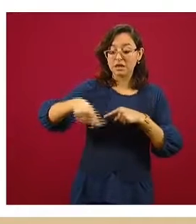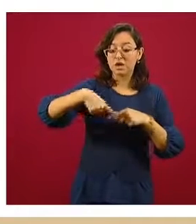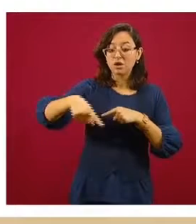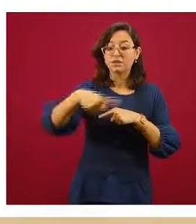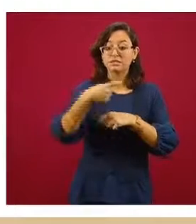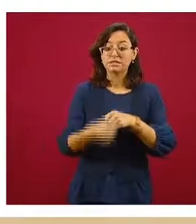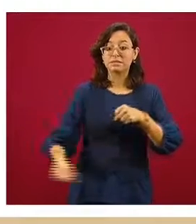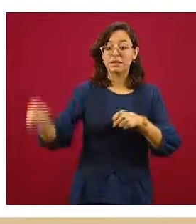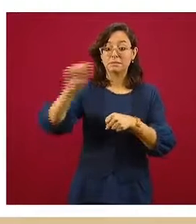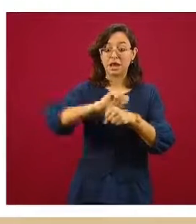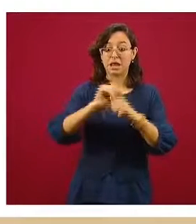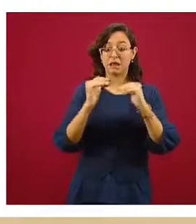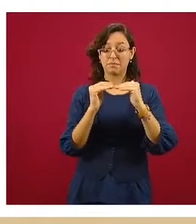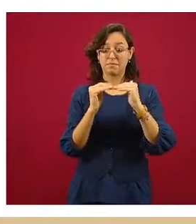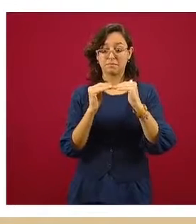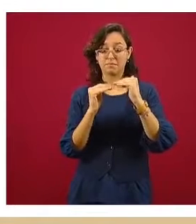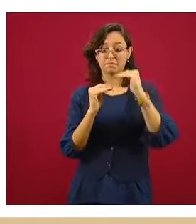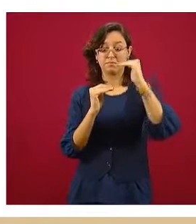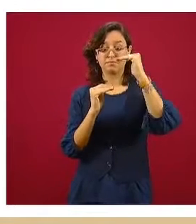es mayor que la